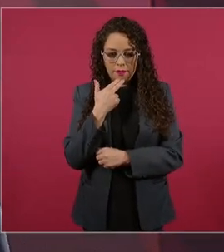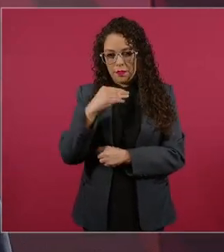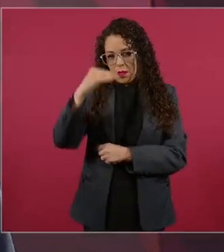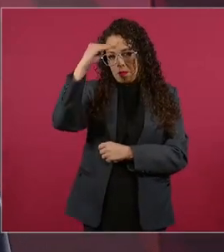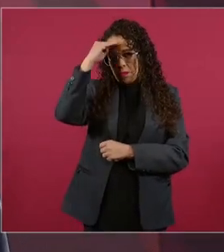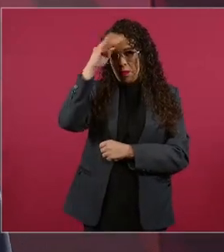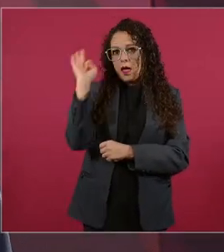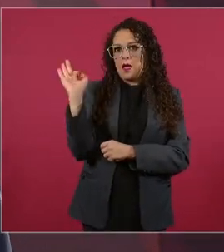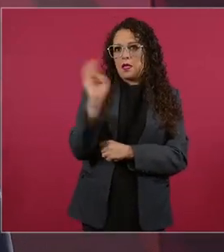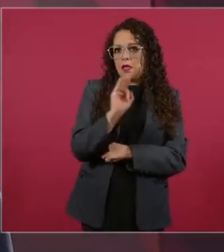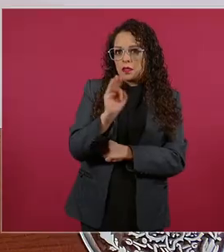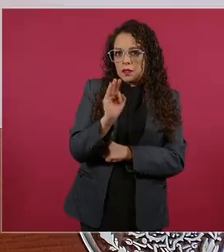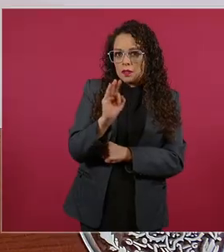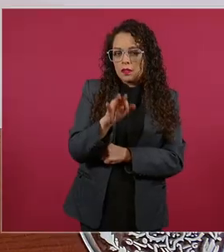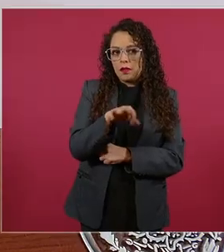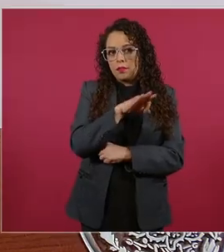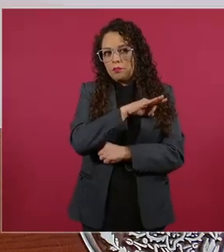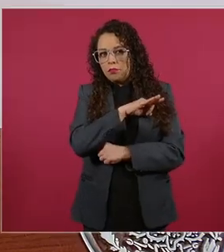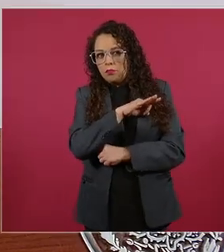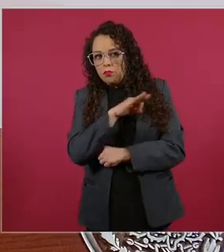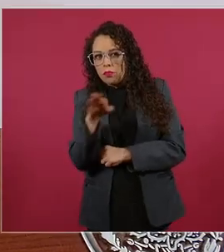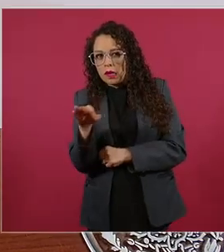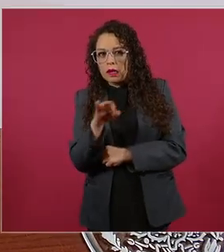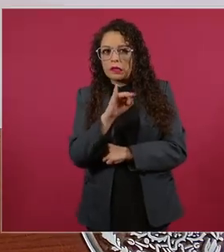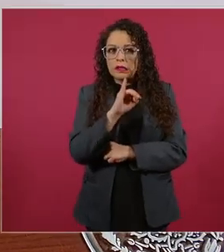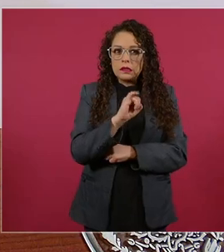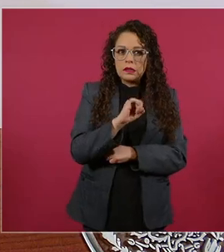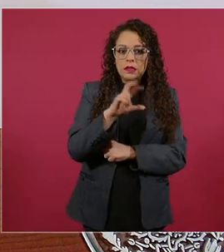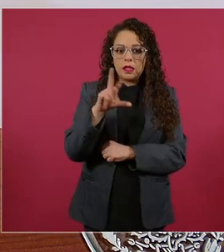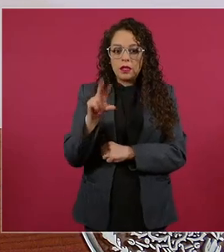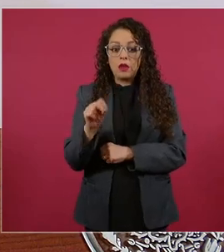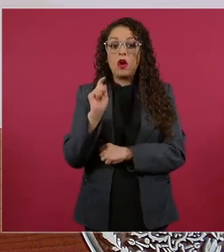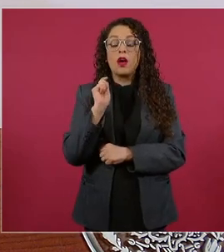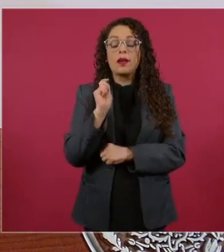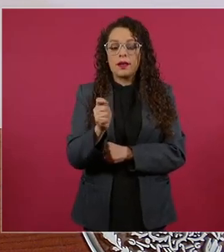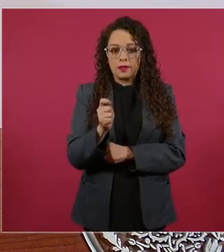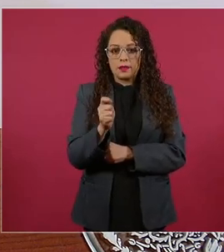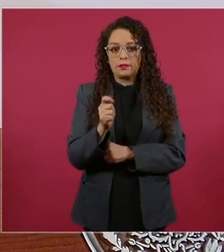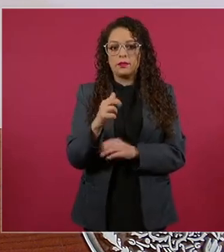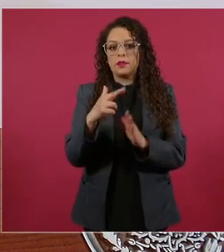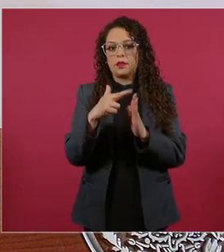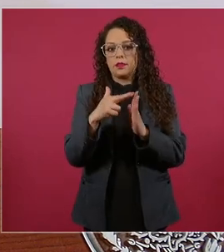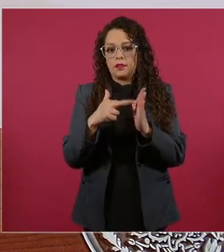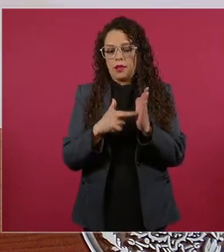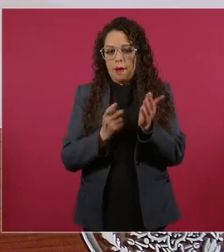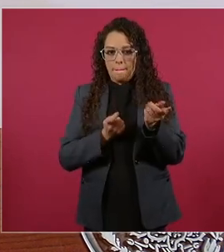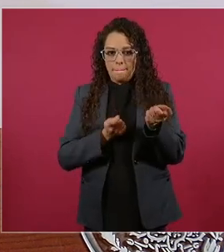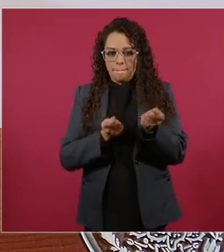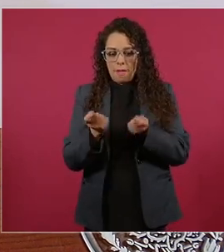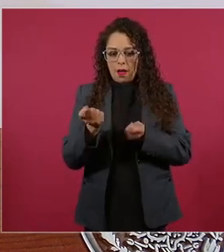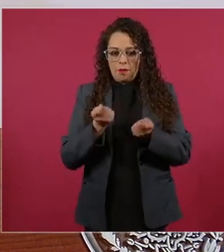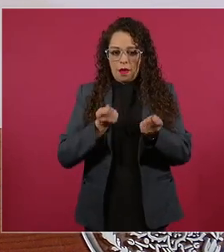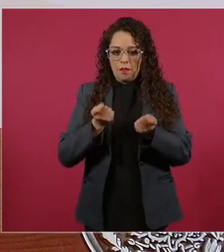posibilidad, si es viable, que se regule, sin que esto signifique